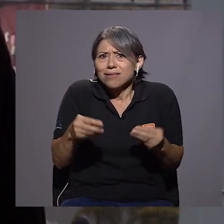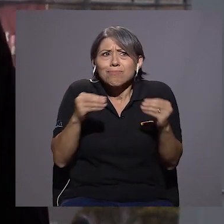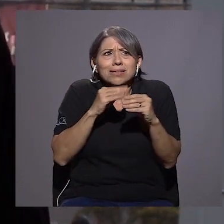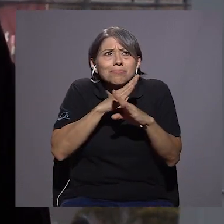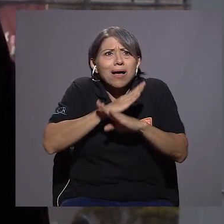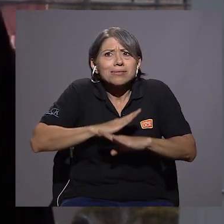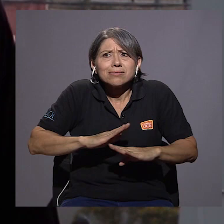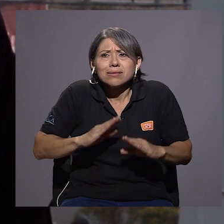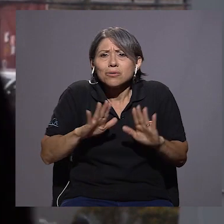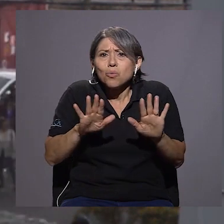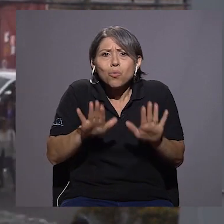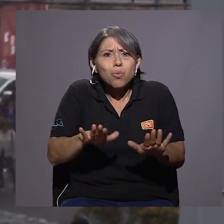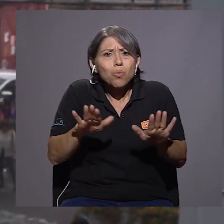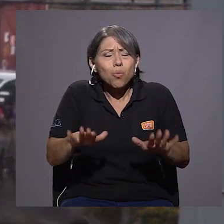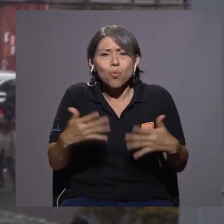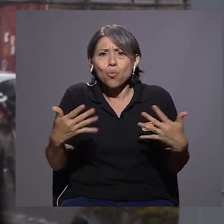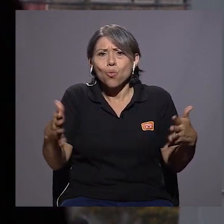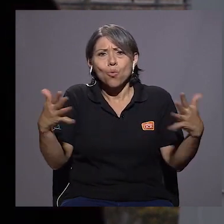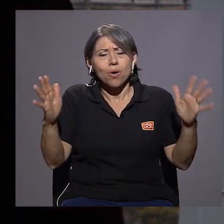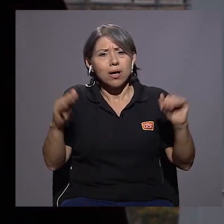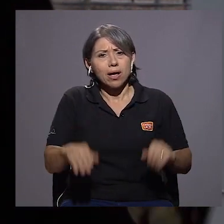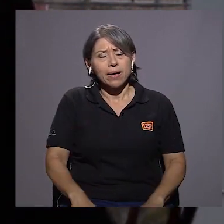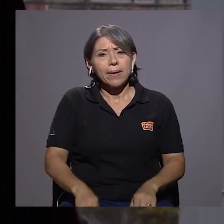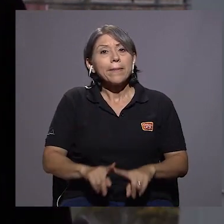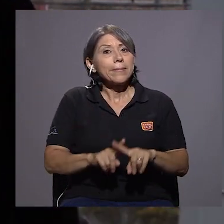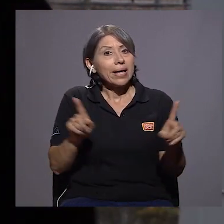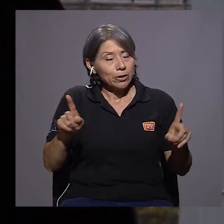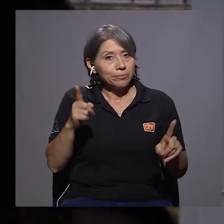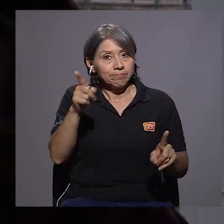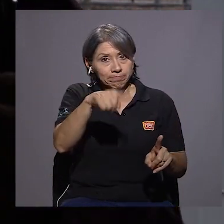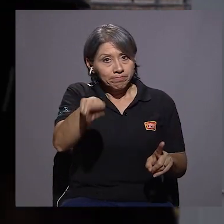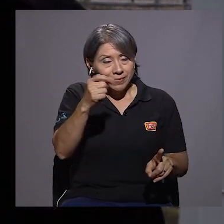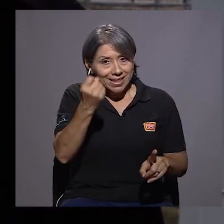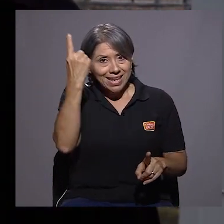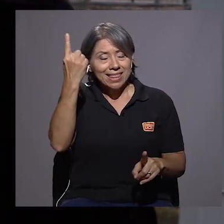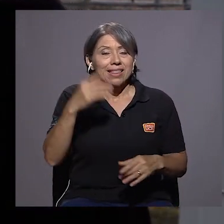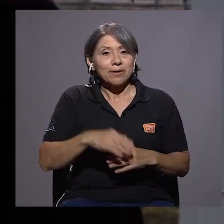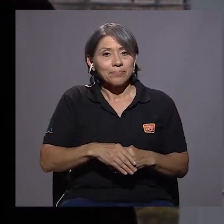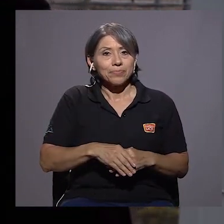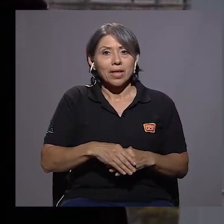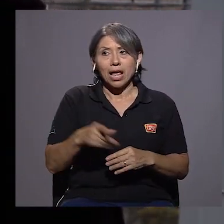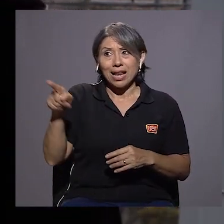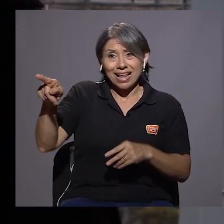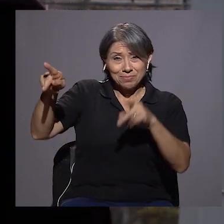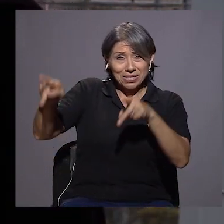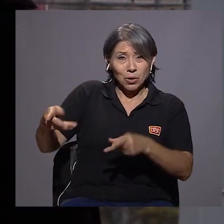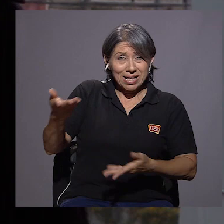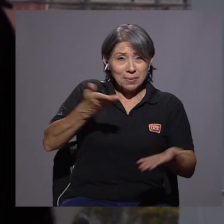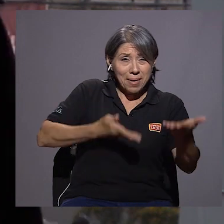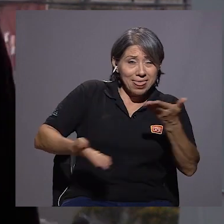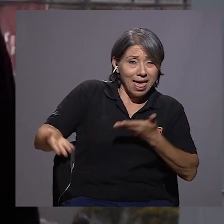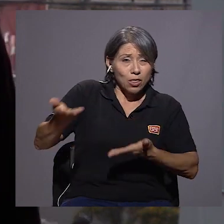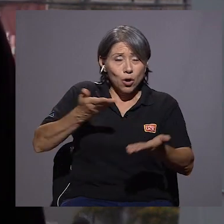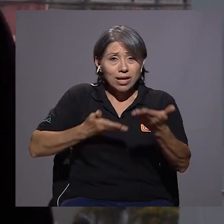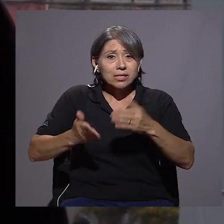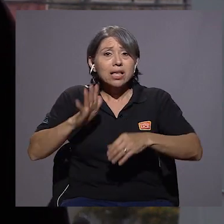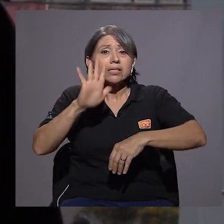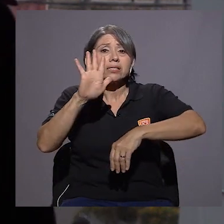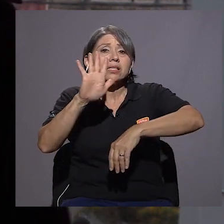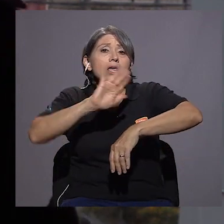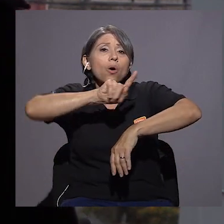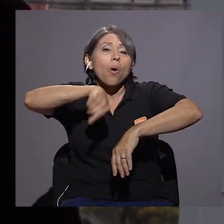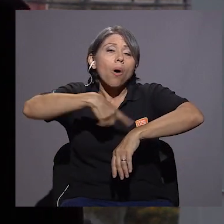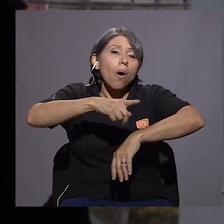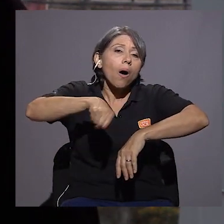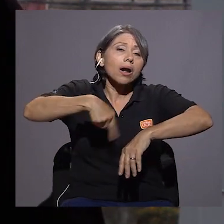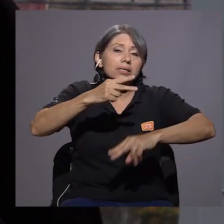más pasiva puede existir que esta. En fin, el punto es que, para que entiendan, los mediadores duraron 5 horas